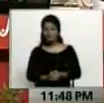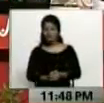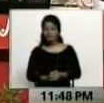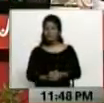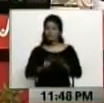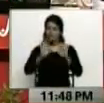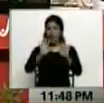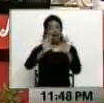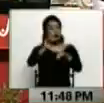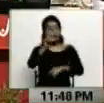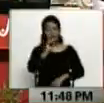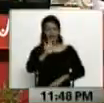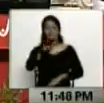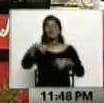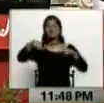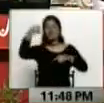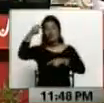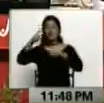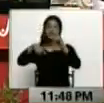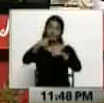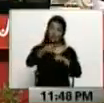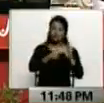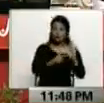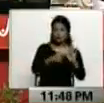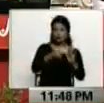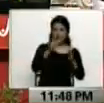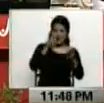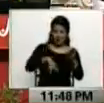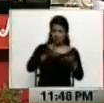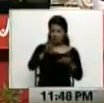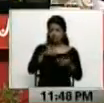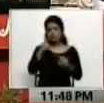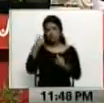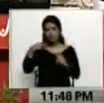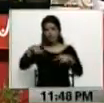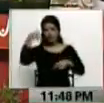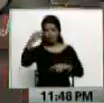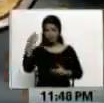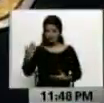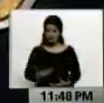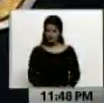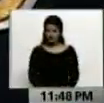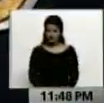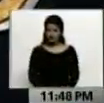informa no vamos a ver este video primero después hablamos aquí col